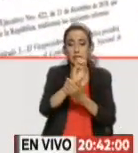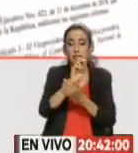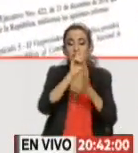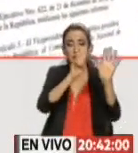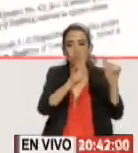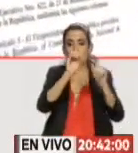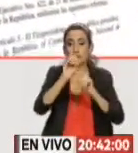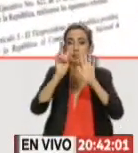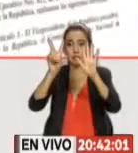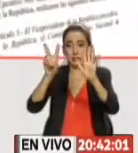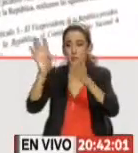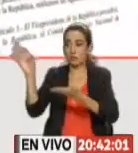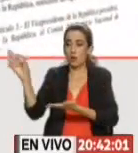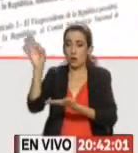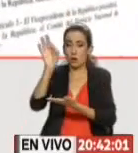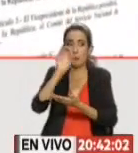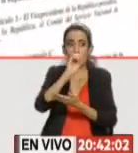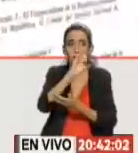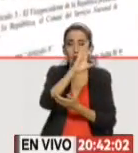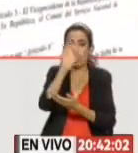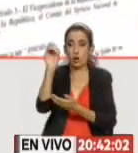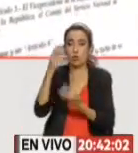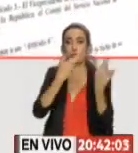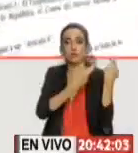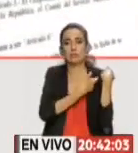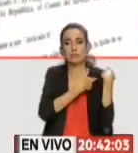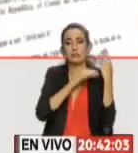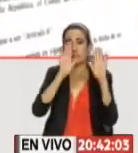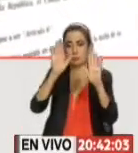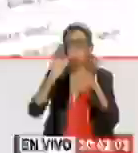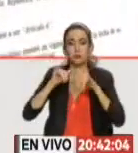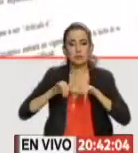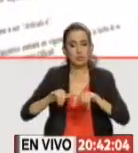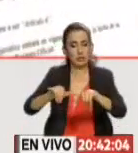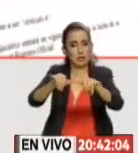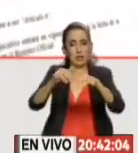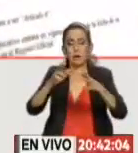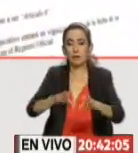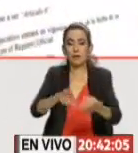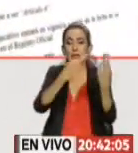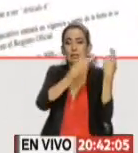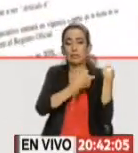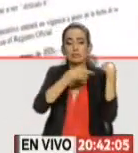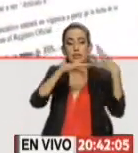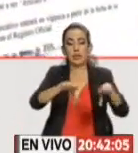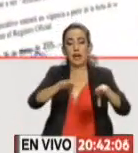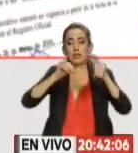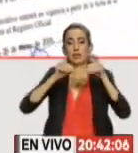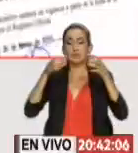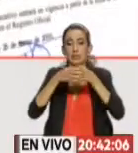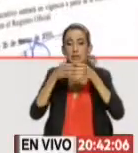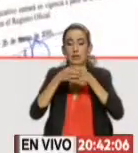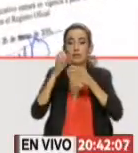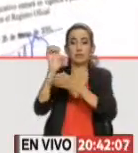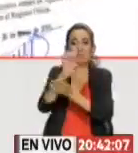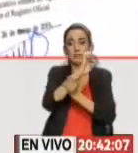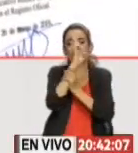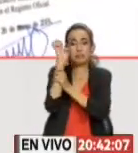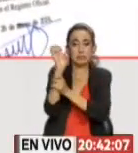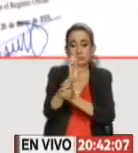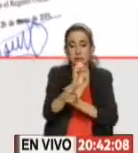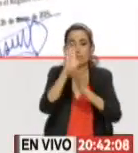al vicepresidente Otto Sonnenhosner como delegado permanente para presidir el Comité del Servicio Nacional de Gestión de Riesgos